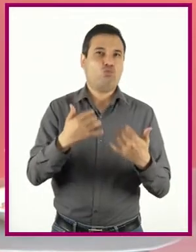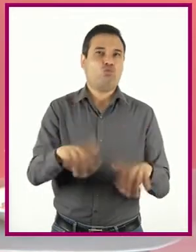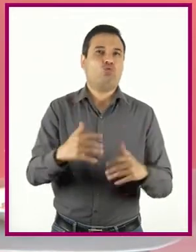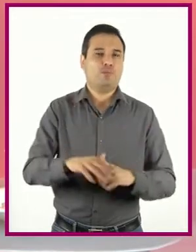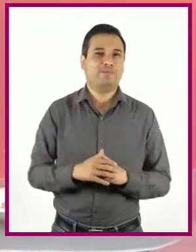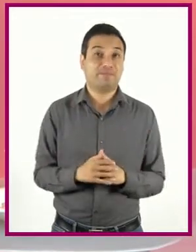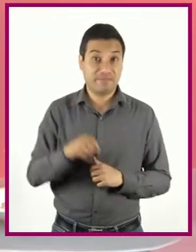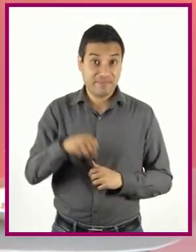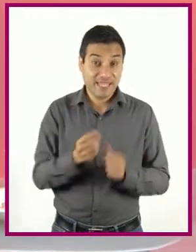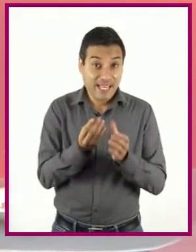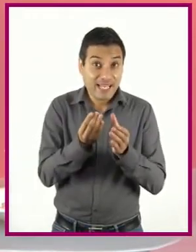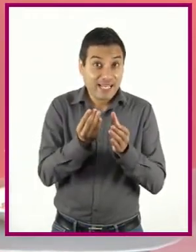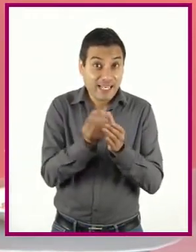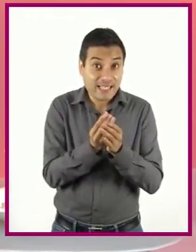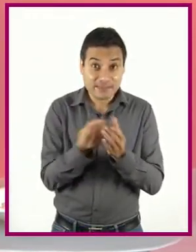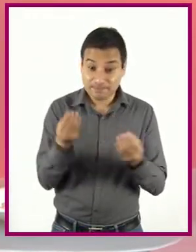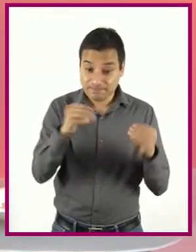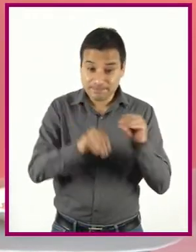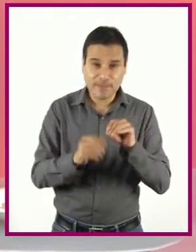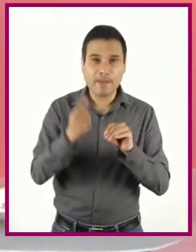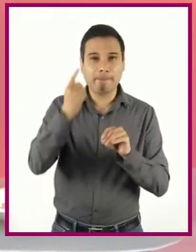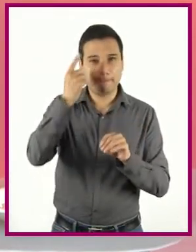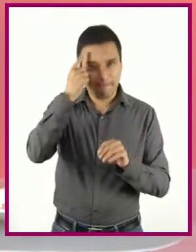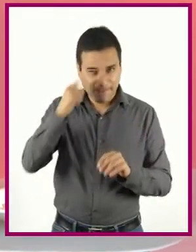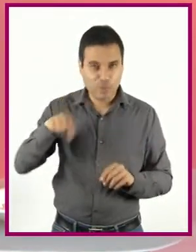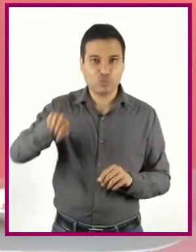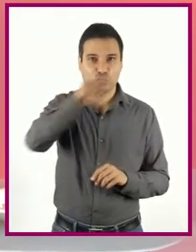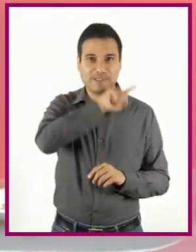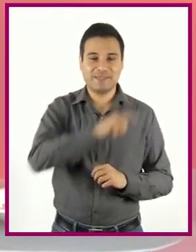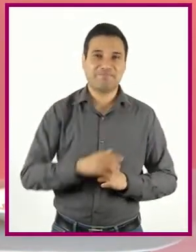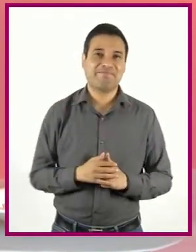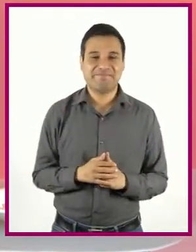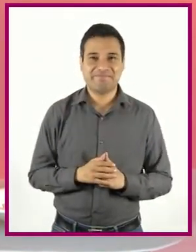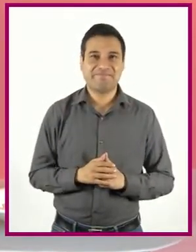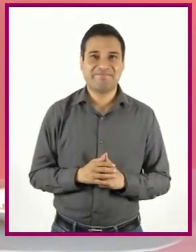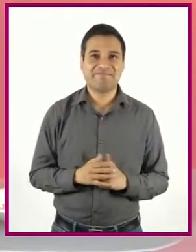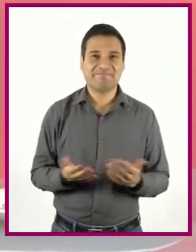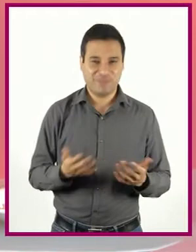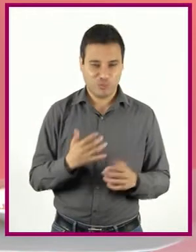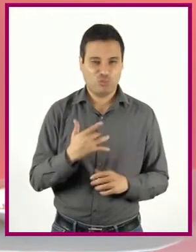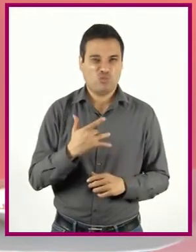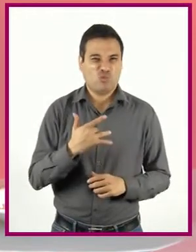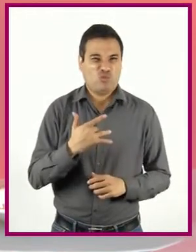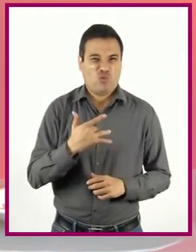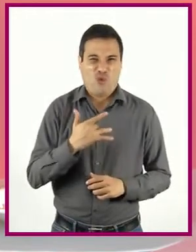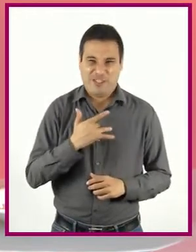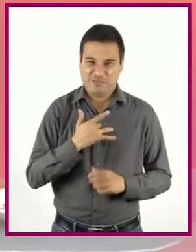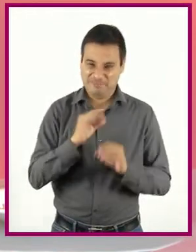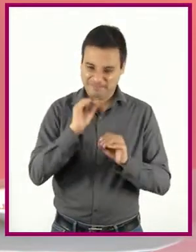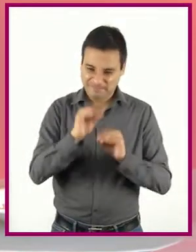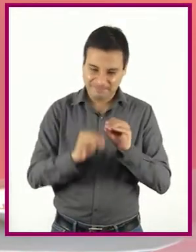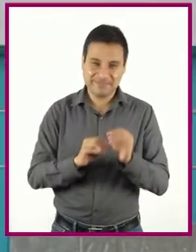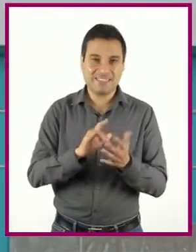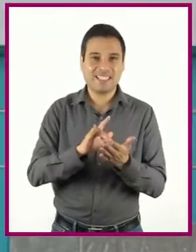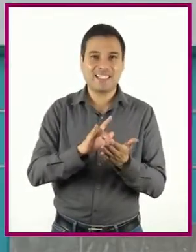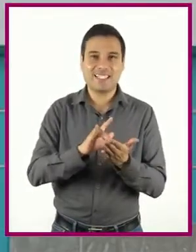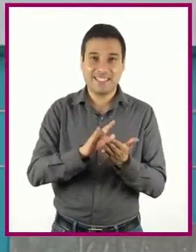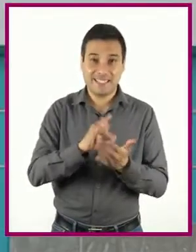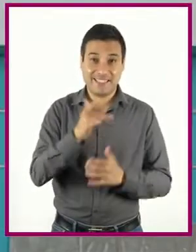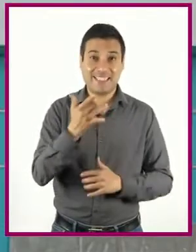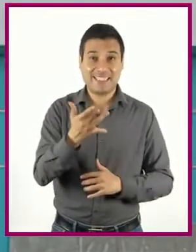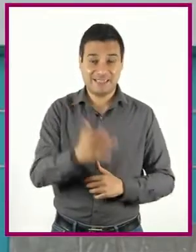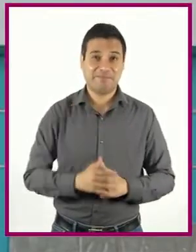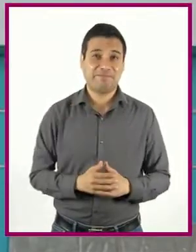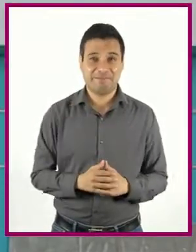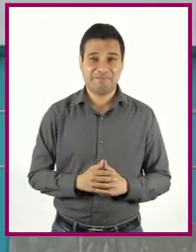sesiones fueron hechas para ustedes con un gran compromiso, pero sobre todo con el corazón. Gracias.